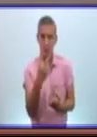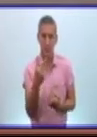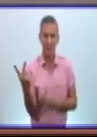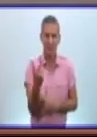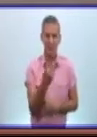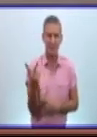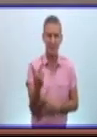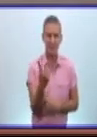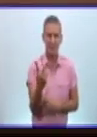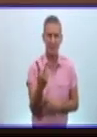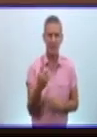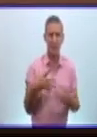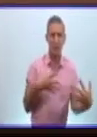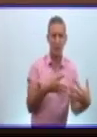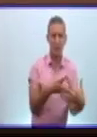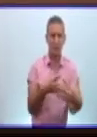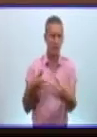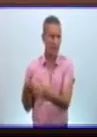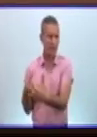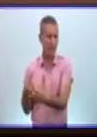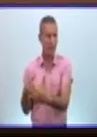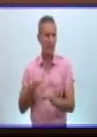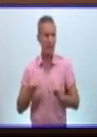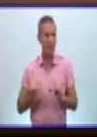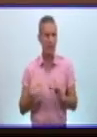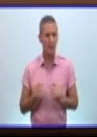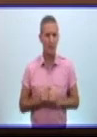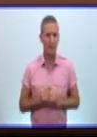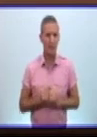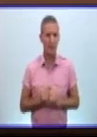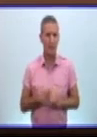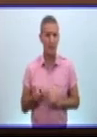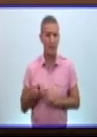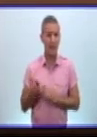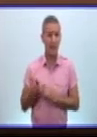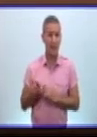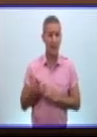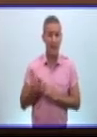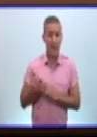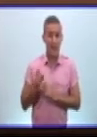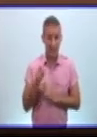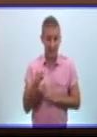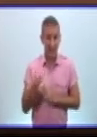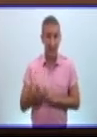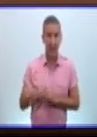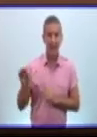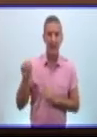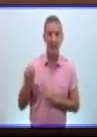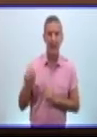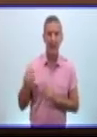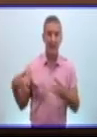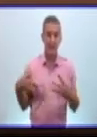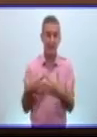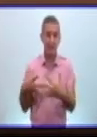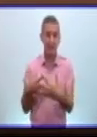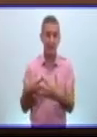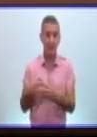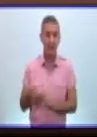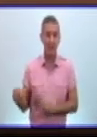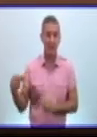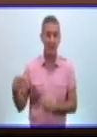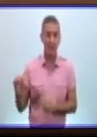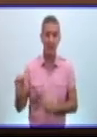preparado? Observen que en la mezcla de hierro y octazufre se pueden observar a simple vista